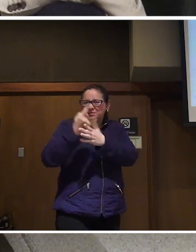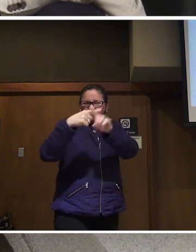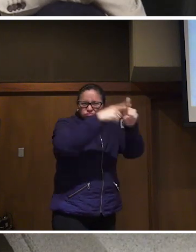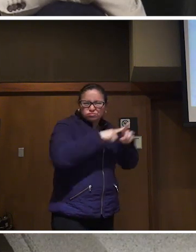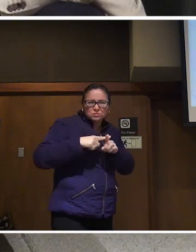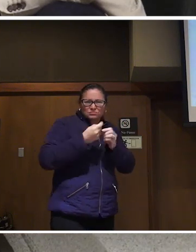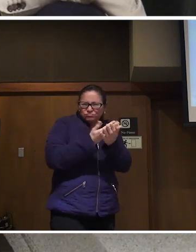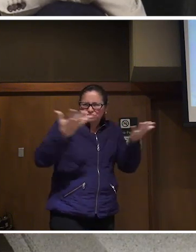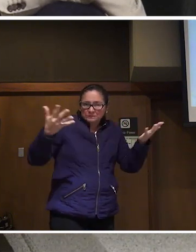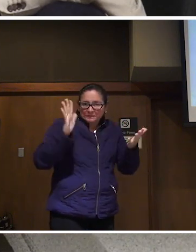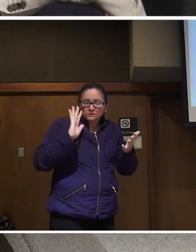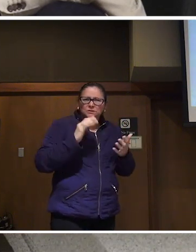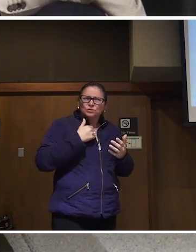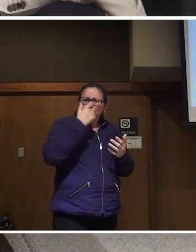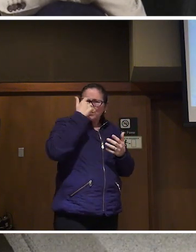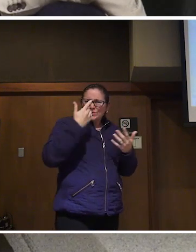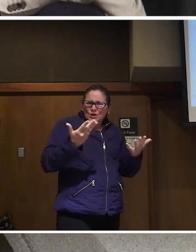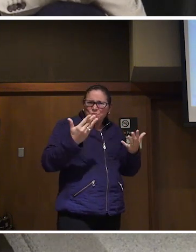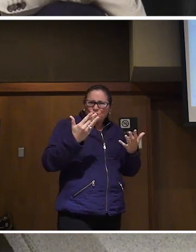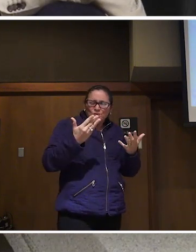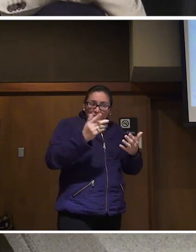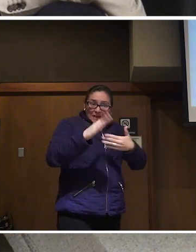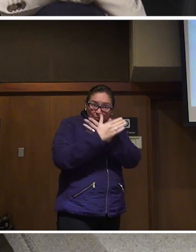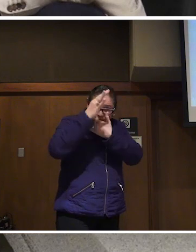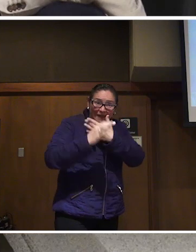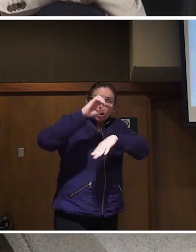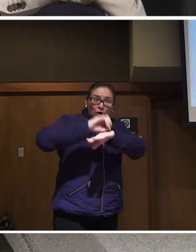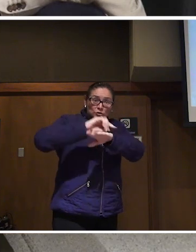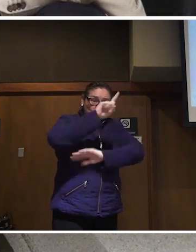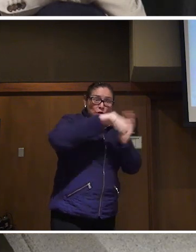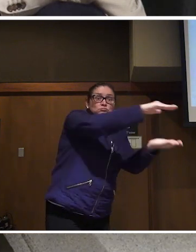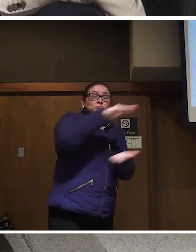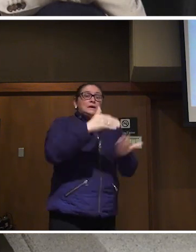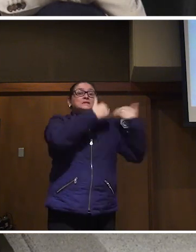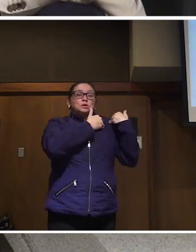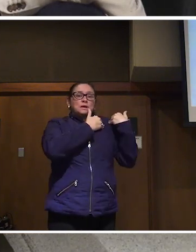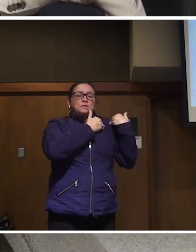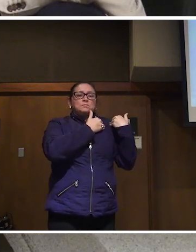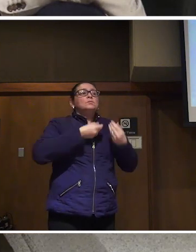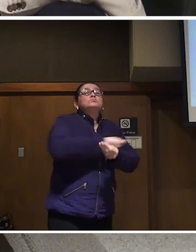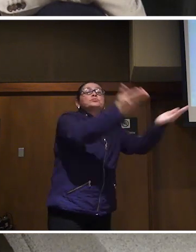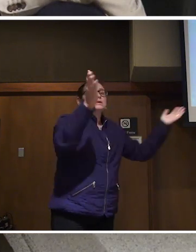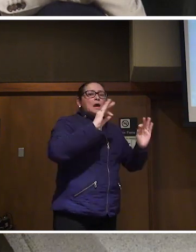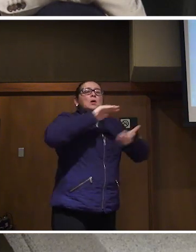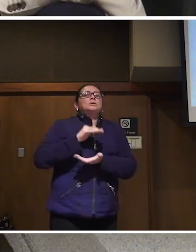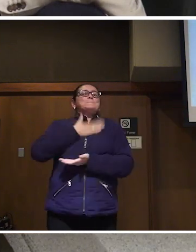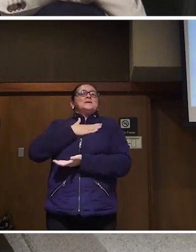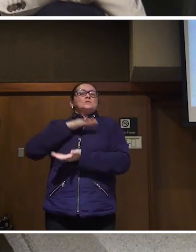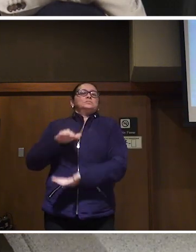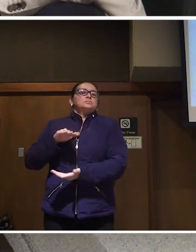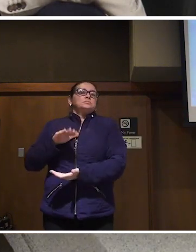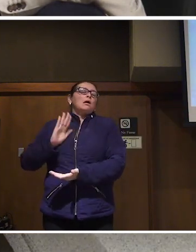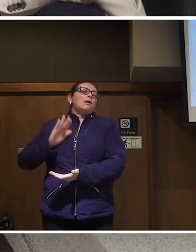españoles en Colombia? ¿O hay también colecciones de libros en otros idiomas propios de Colombia, de una Colombia más antigua?